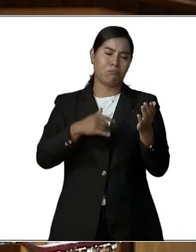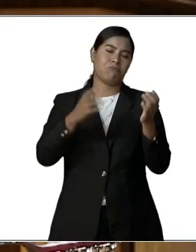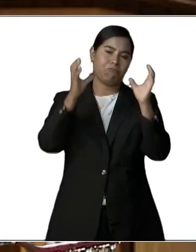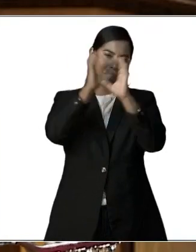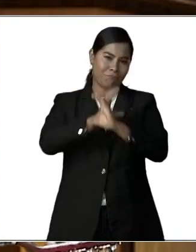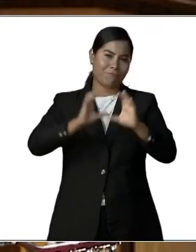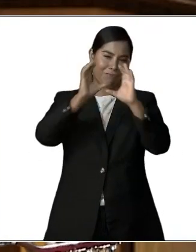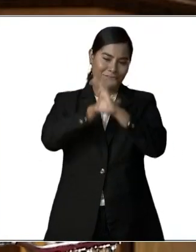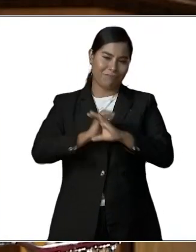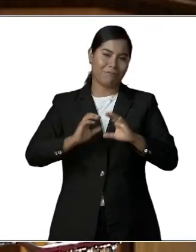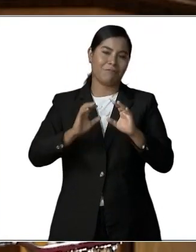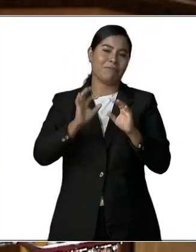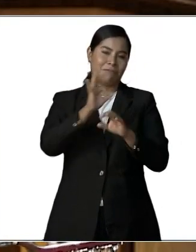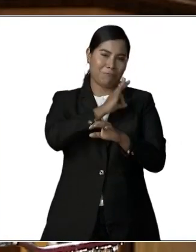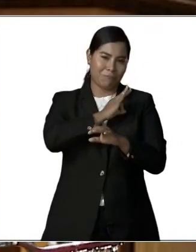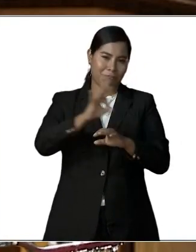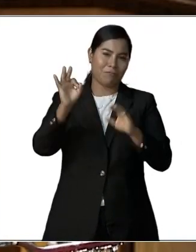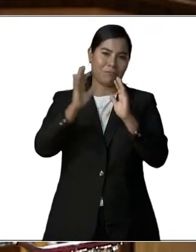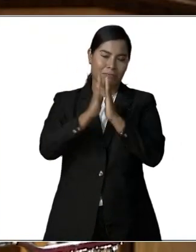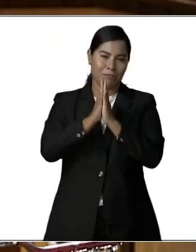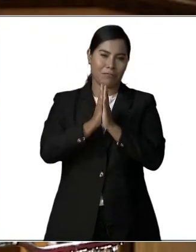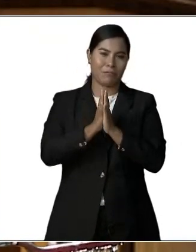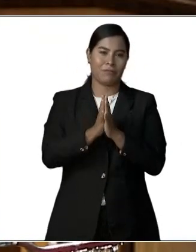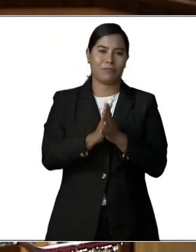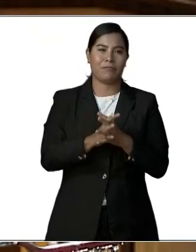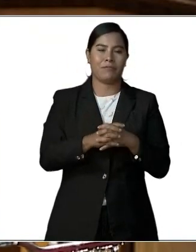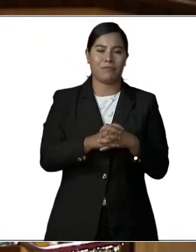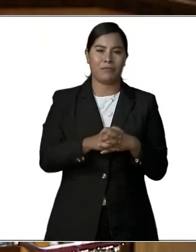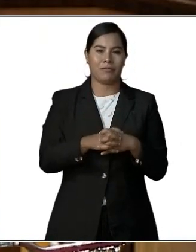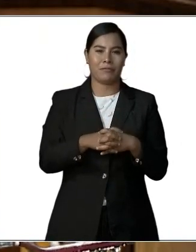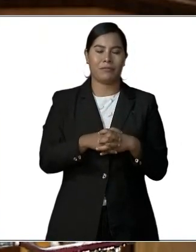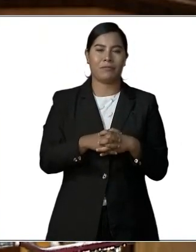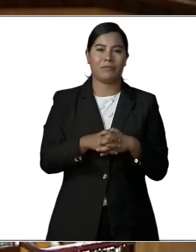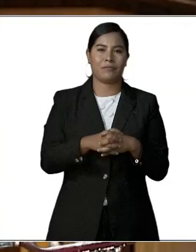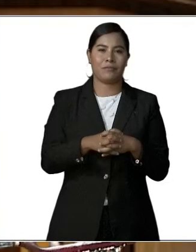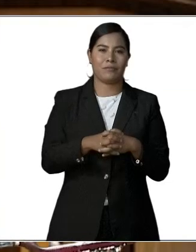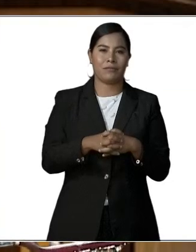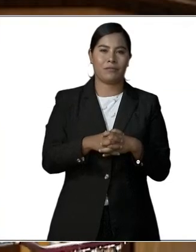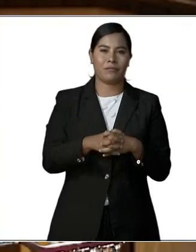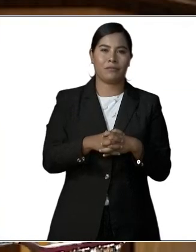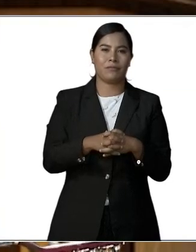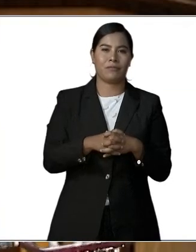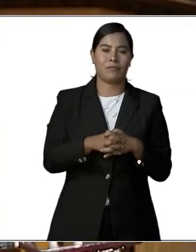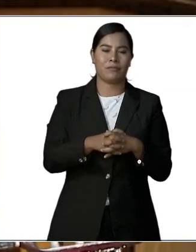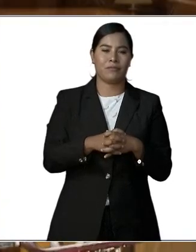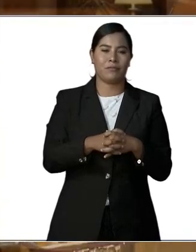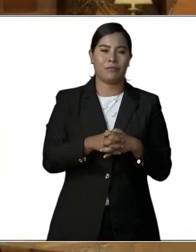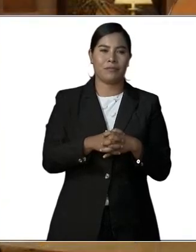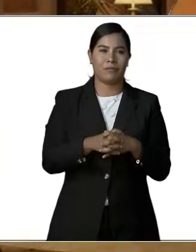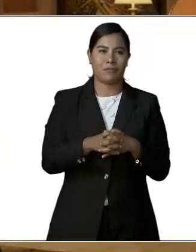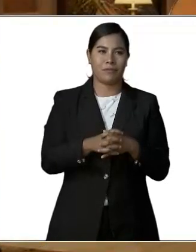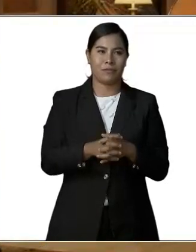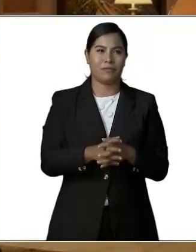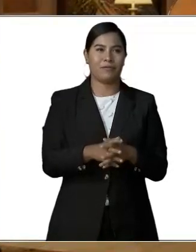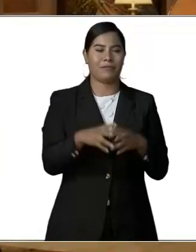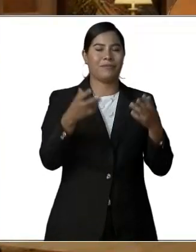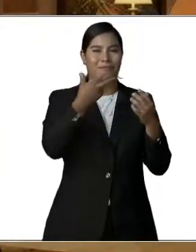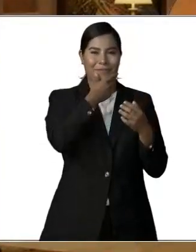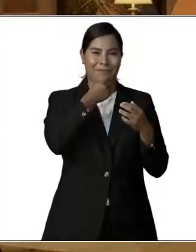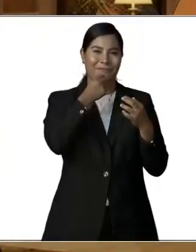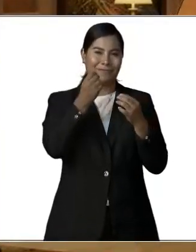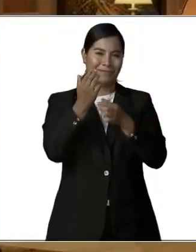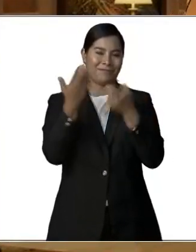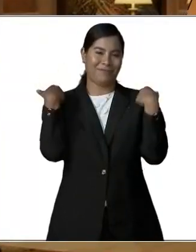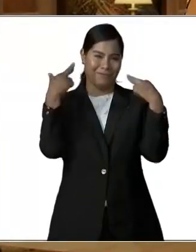melodías que ahorita platicábamos, pues también es muy gustada de las rondallas, que es... Sí, está como la de nosotros, la típica, sí,